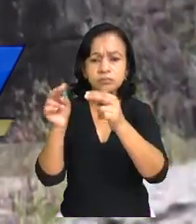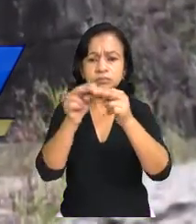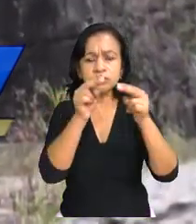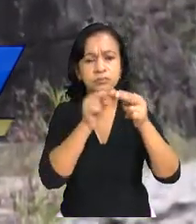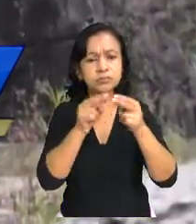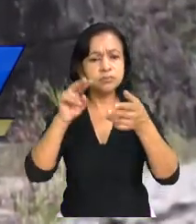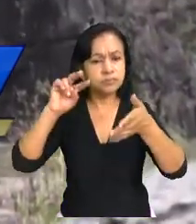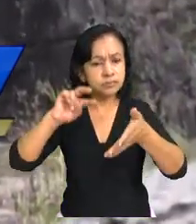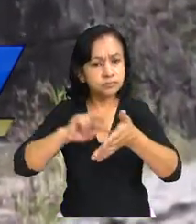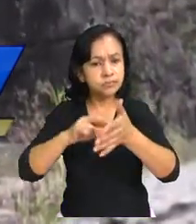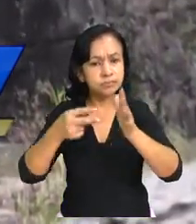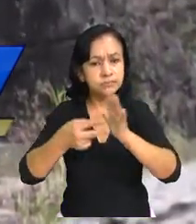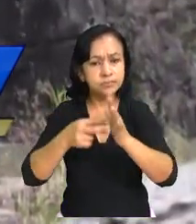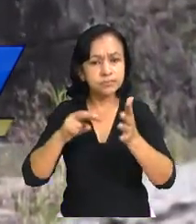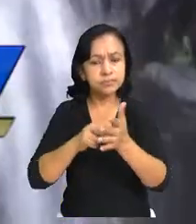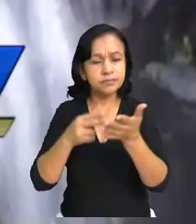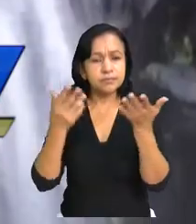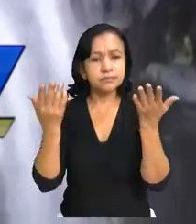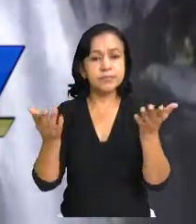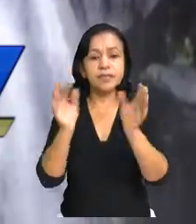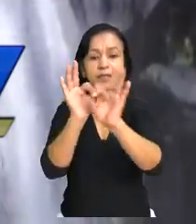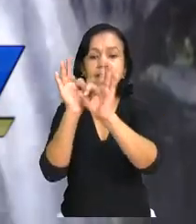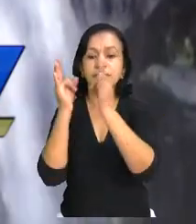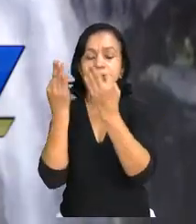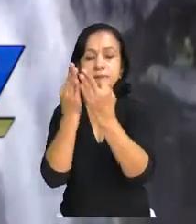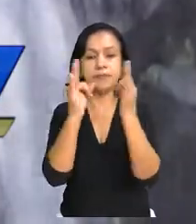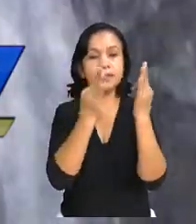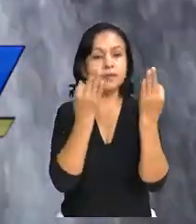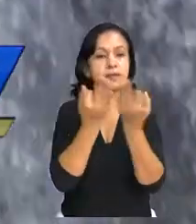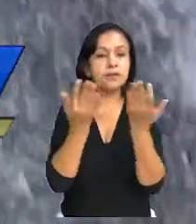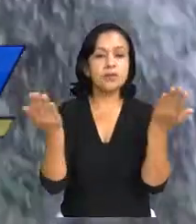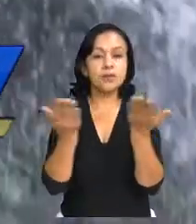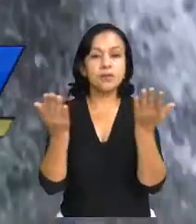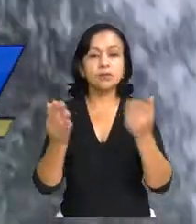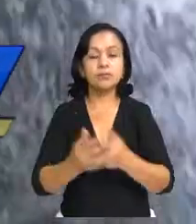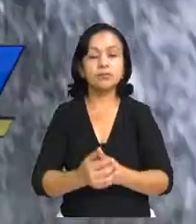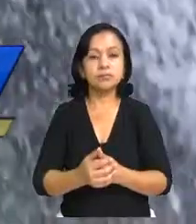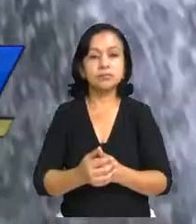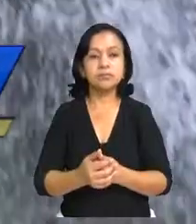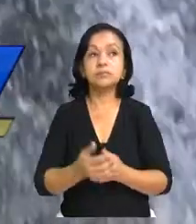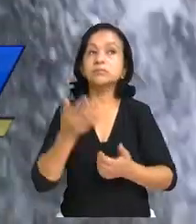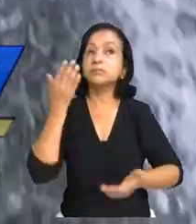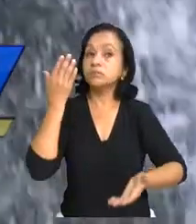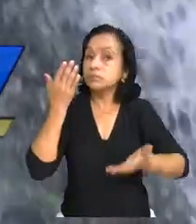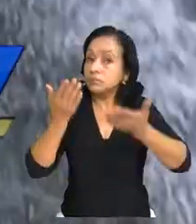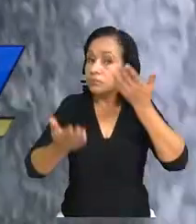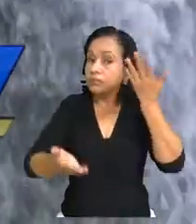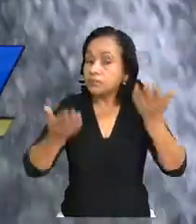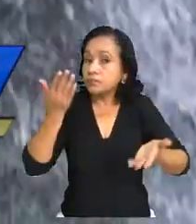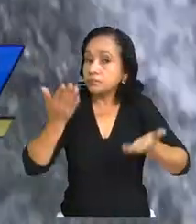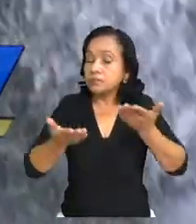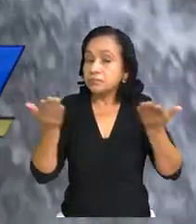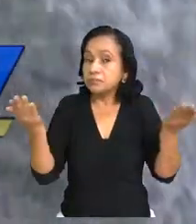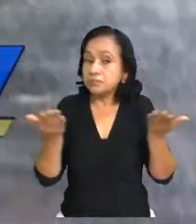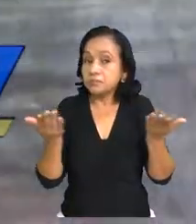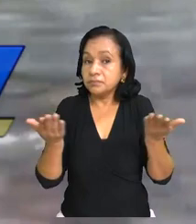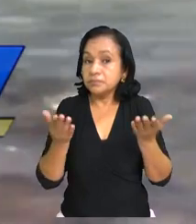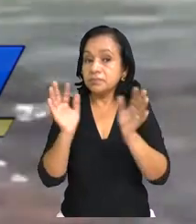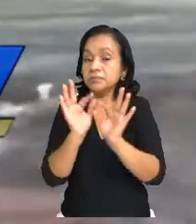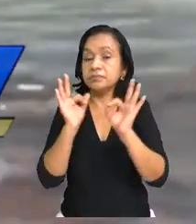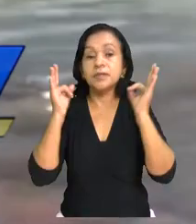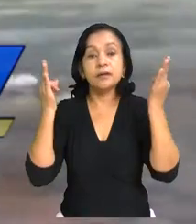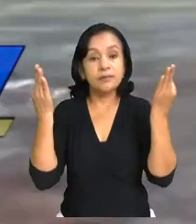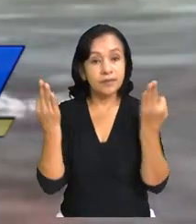lo que significa, y con las familias, una vez más. Le hago la consulta porque de repente pues las